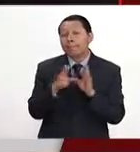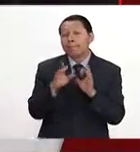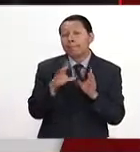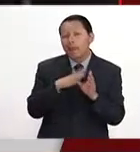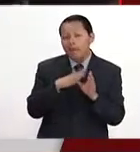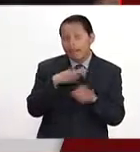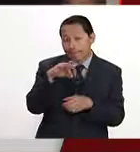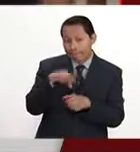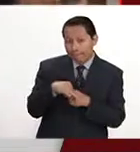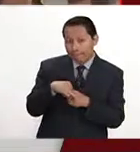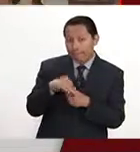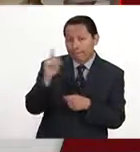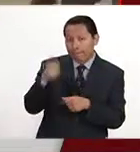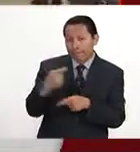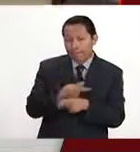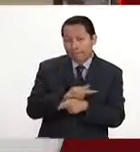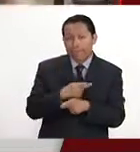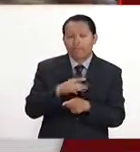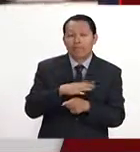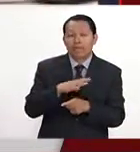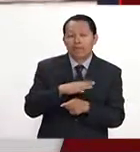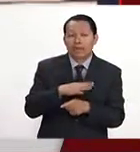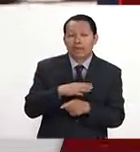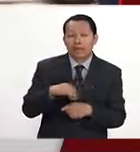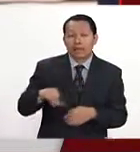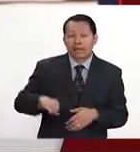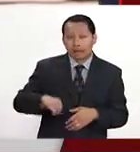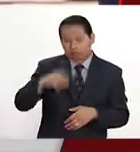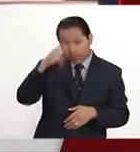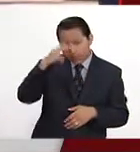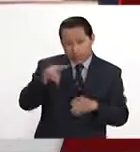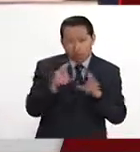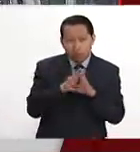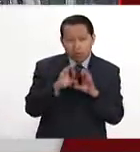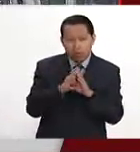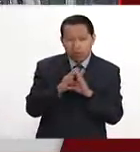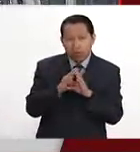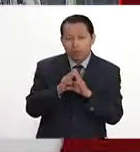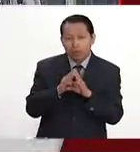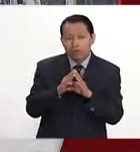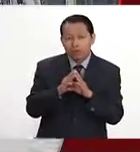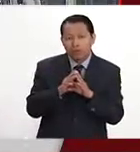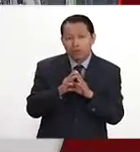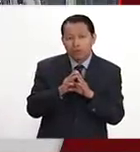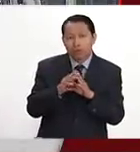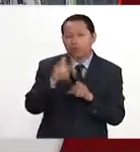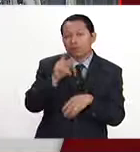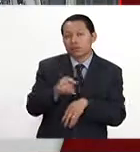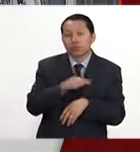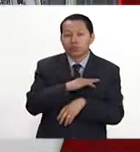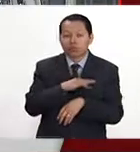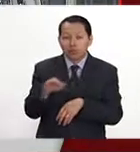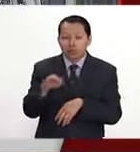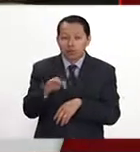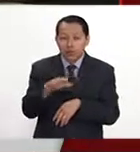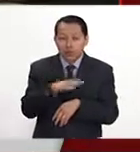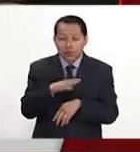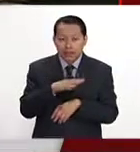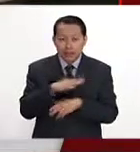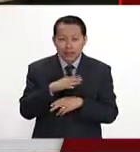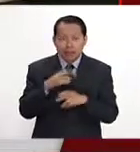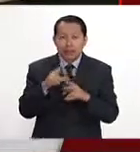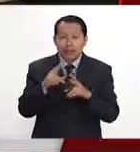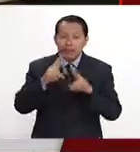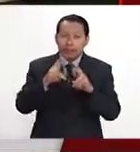coyuntura electoral, bueno, ahí el interés al menos de México será meterse lo menos en el tema